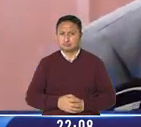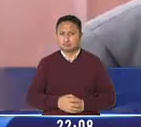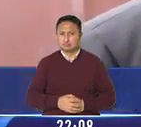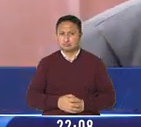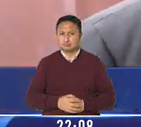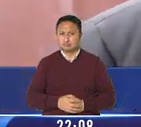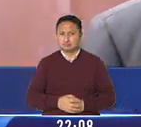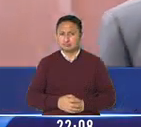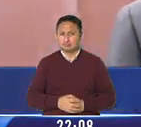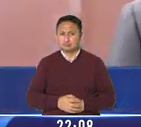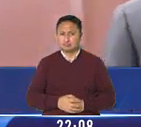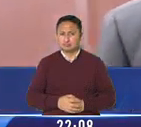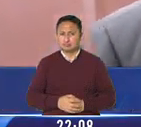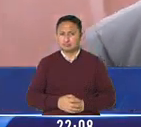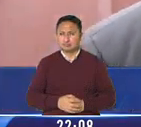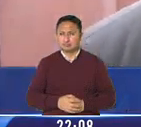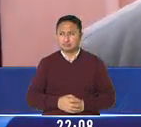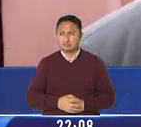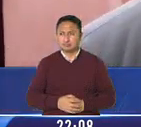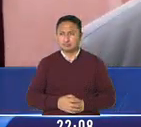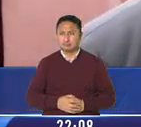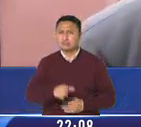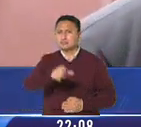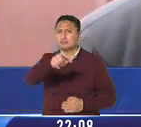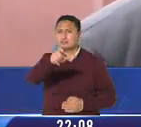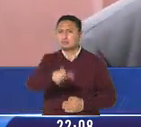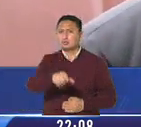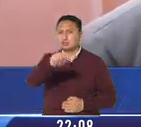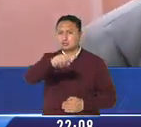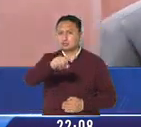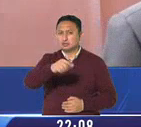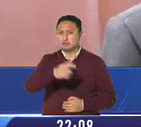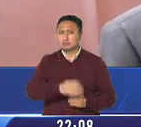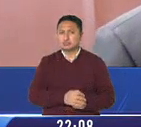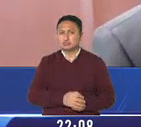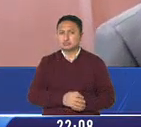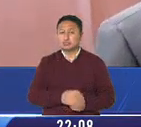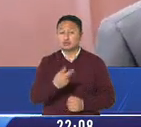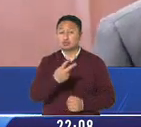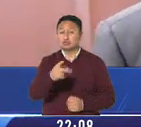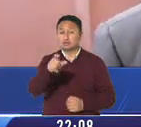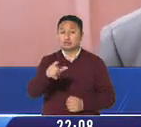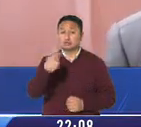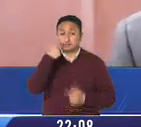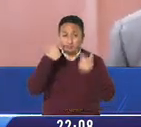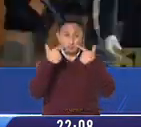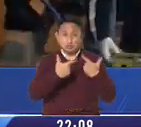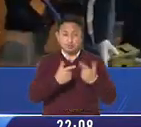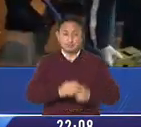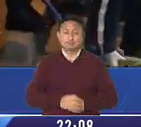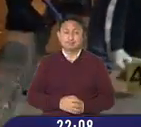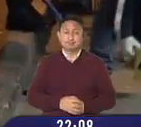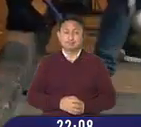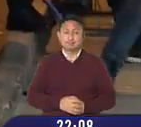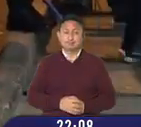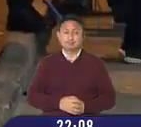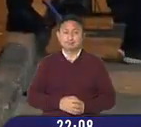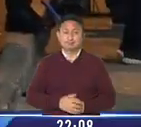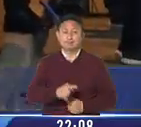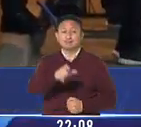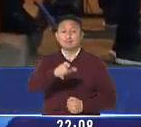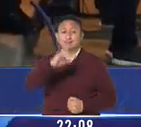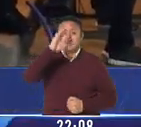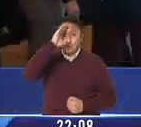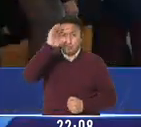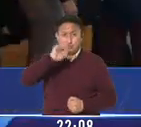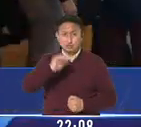Exactamente. Sí, es, la persona es Emilio Bowen y la persona fallecida Gabriel Zambrano. Es lo único que podemos indicarles hasta este momento. En la escena personal de